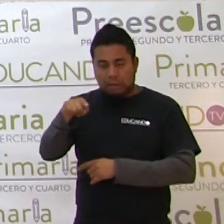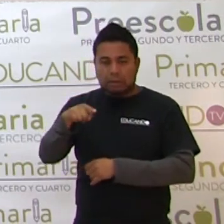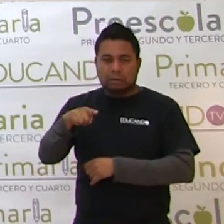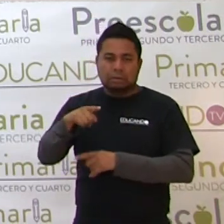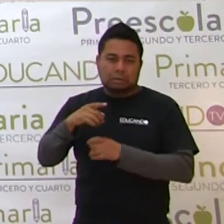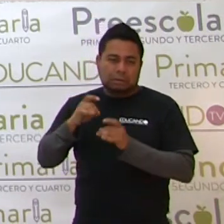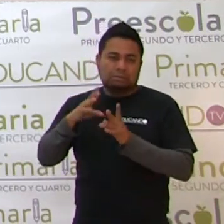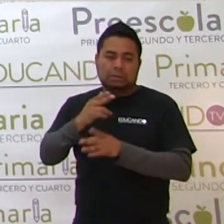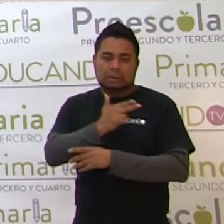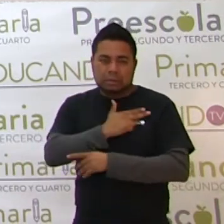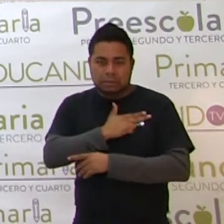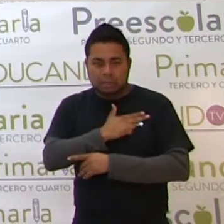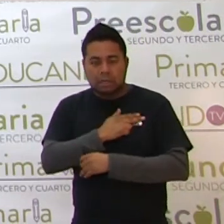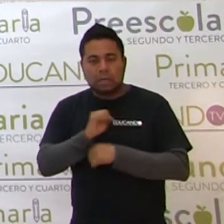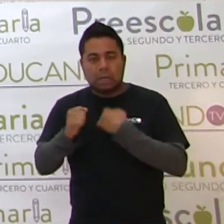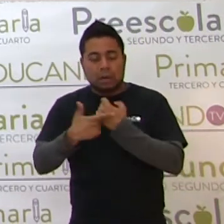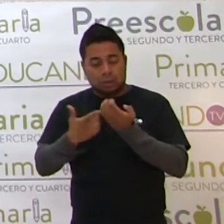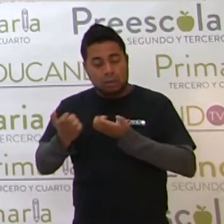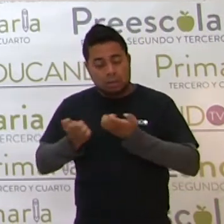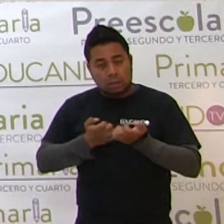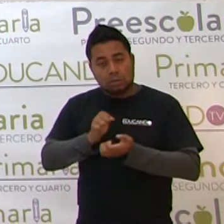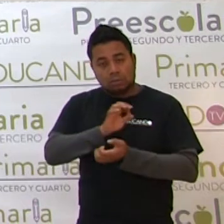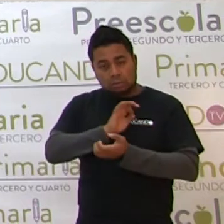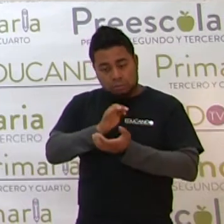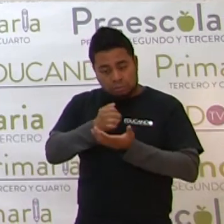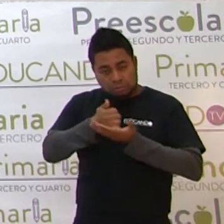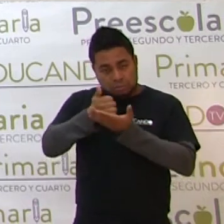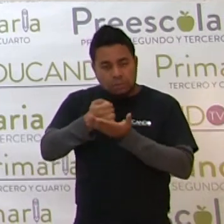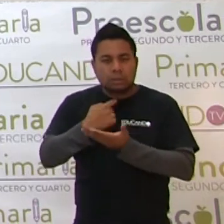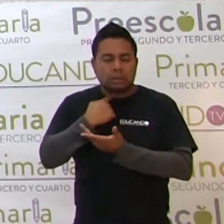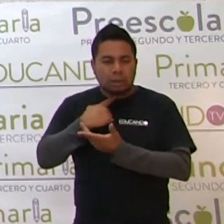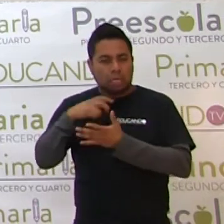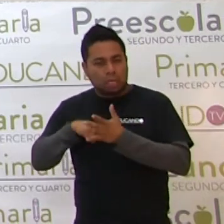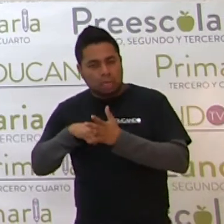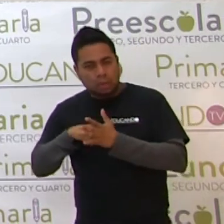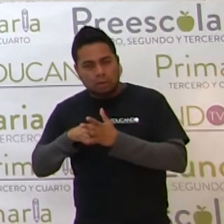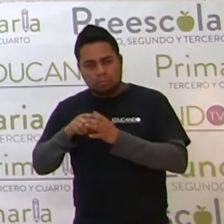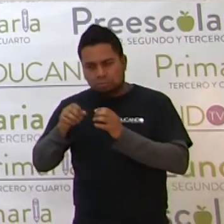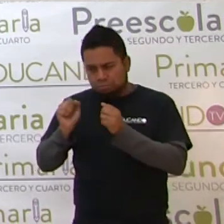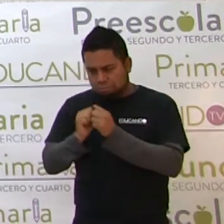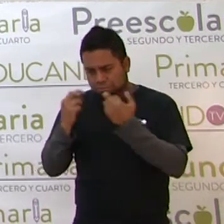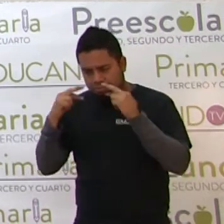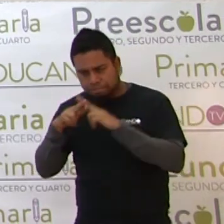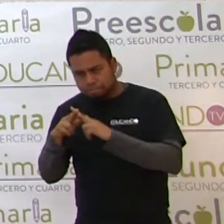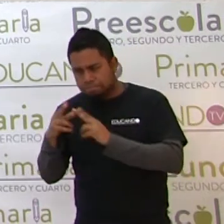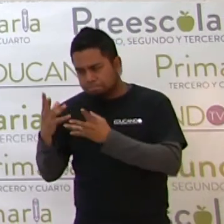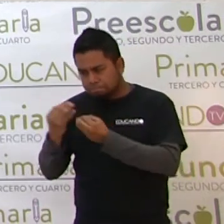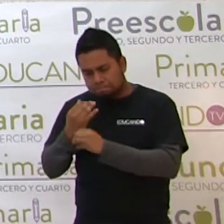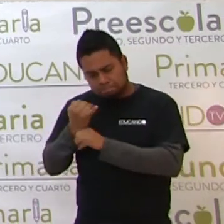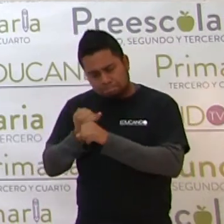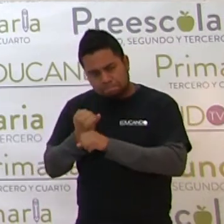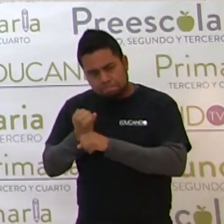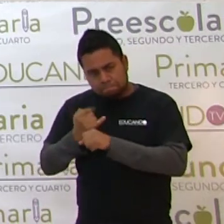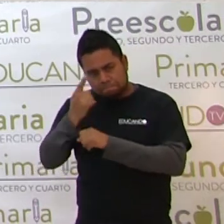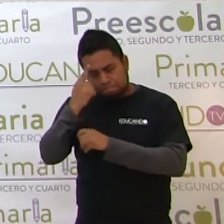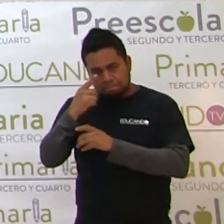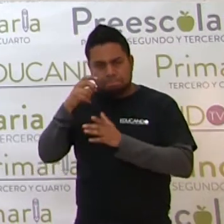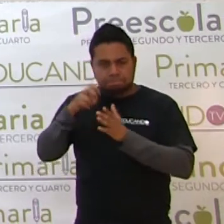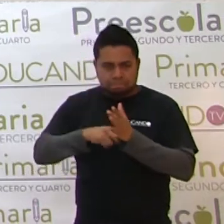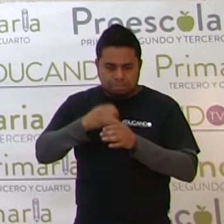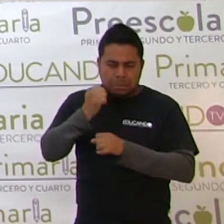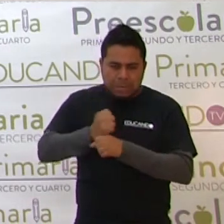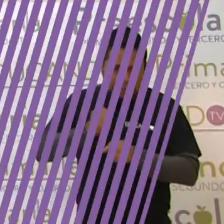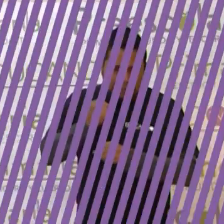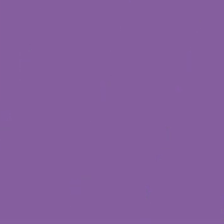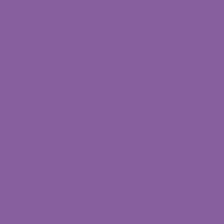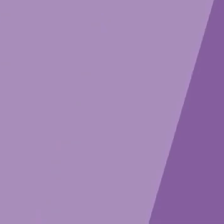¿sí? Hay algunos ejercicios que te pueden servir y que puedes investigar junto con tu maestro para que puedas ir ensayando y